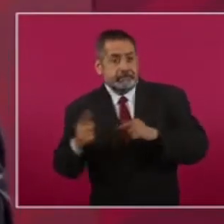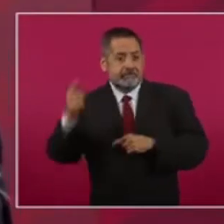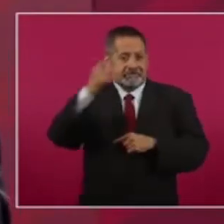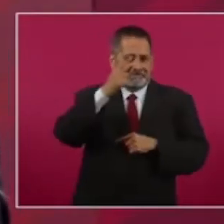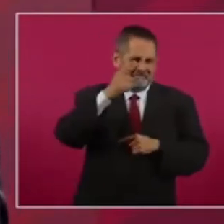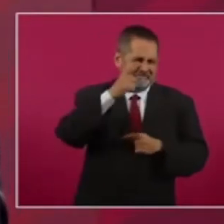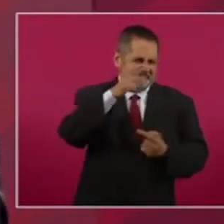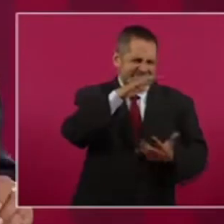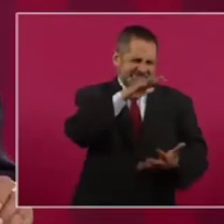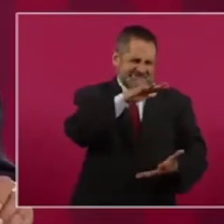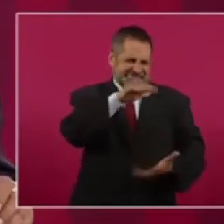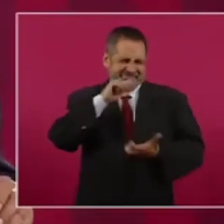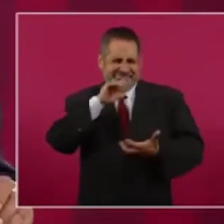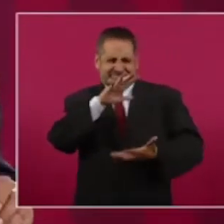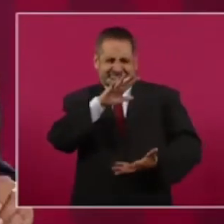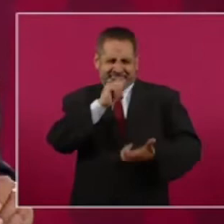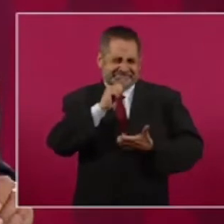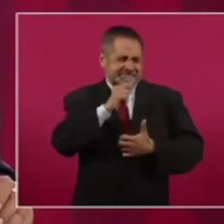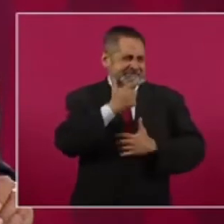tarascadas.